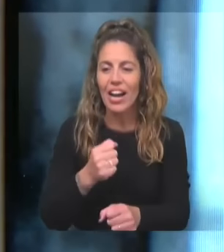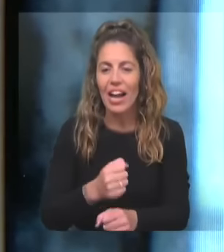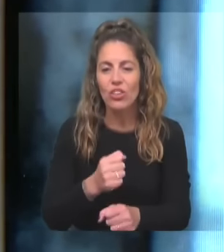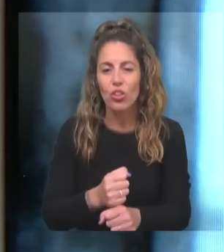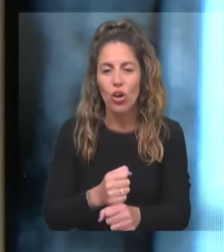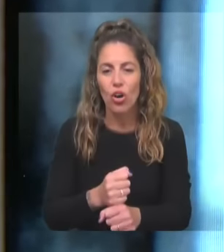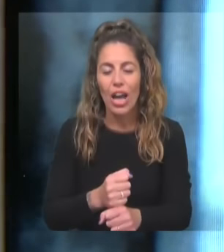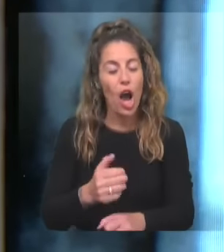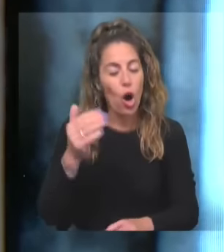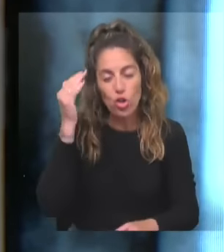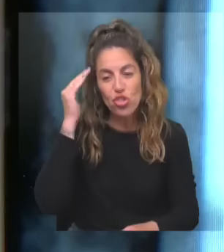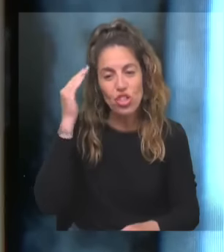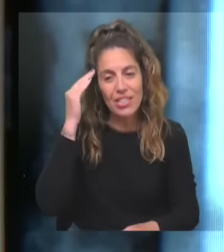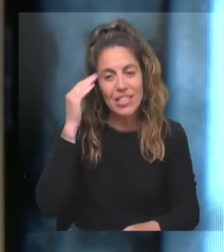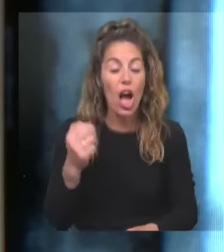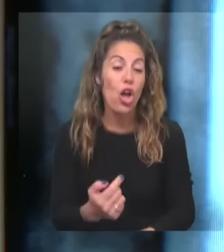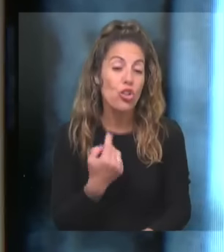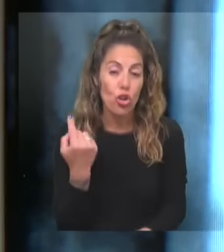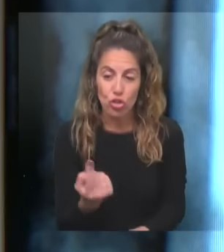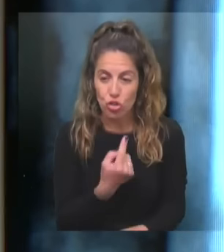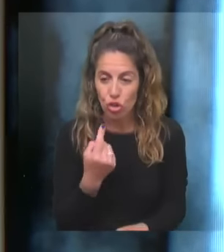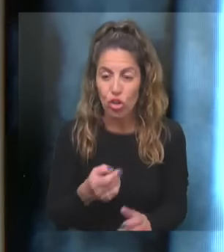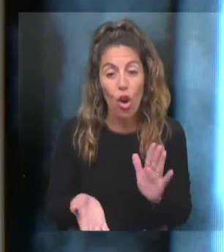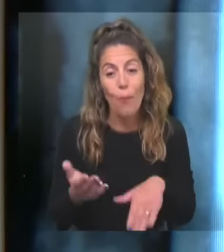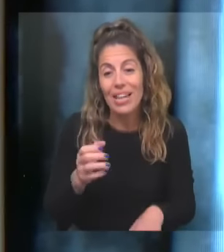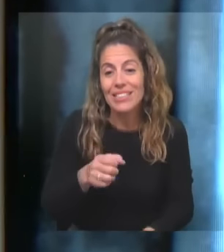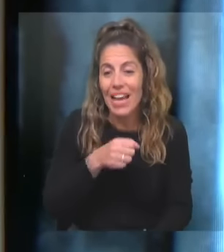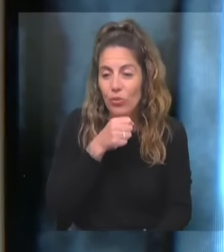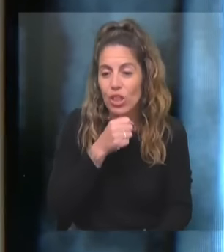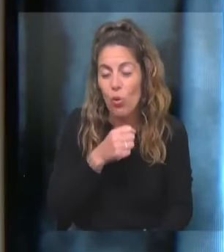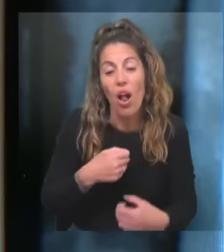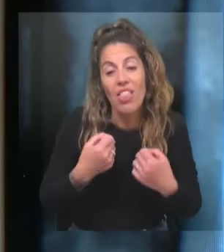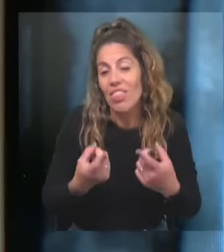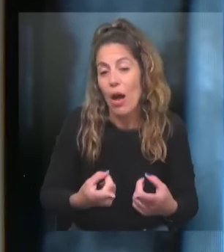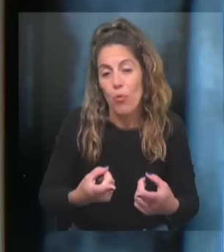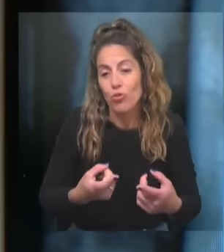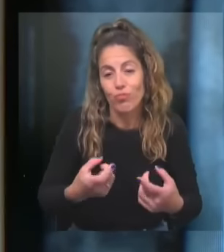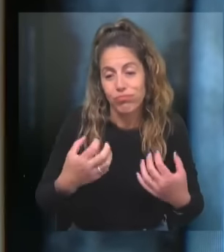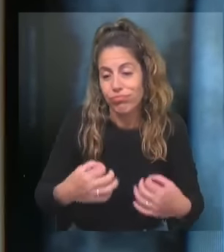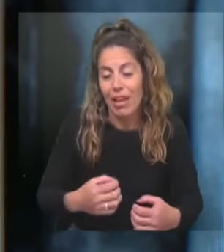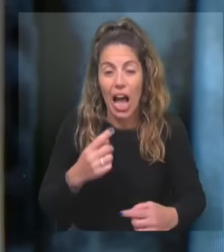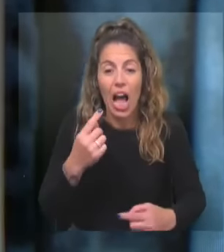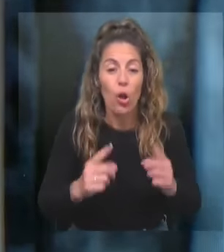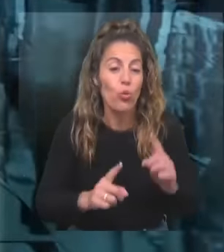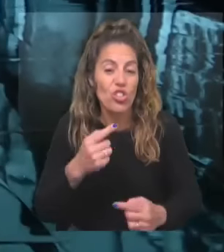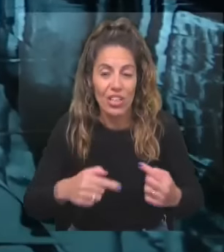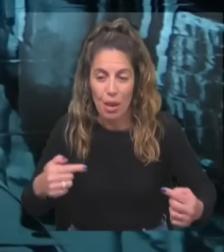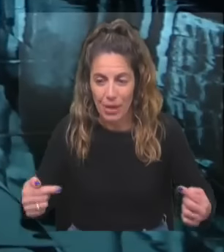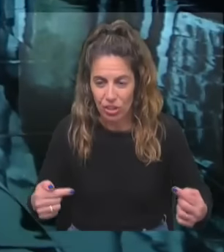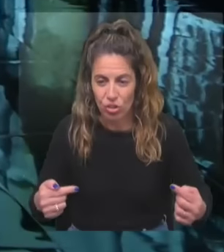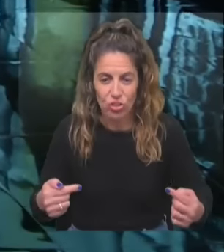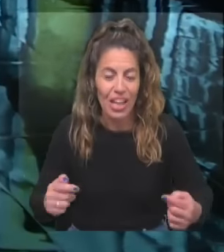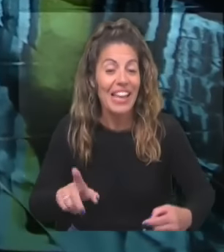en conciencia. Tal vez nosotros, los más veteranos, damos por sentados algunos elementos